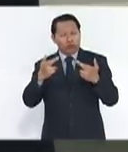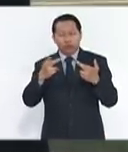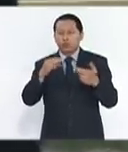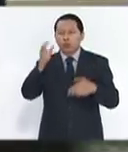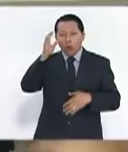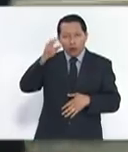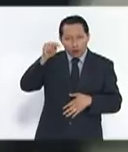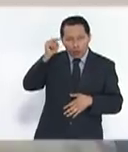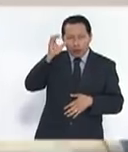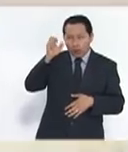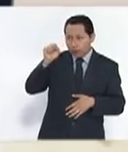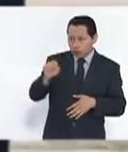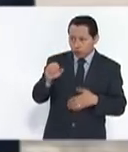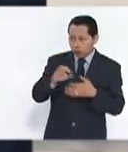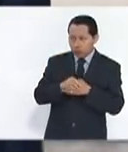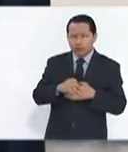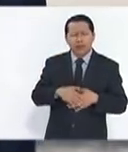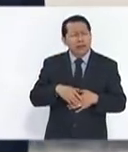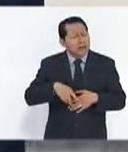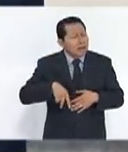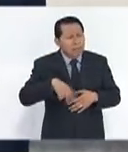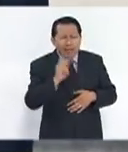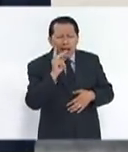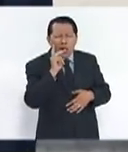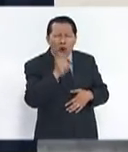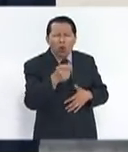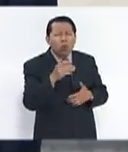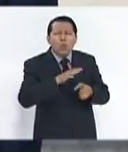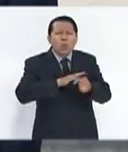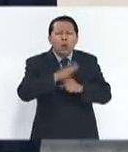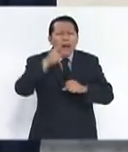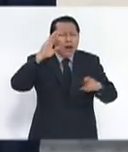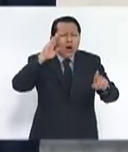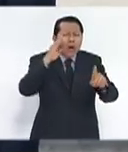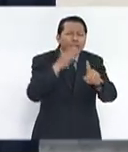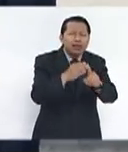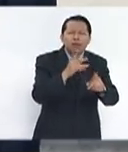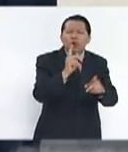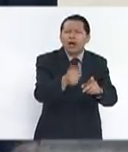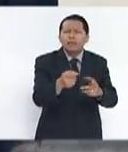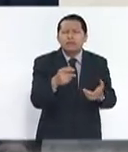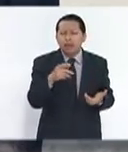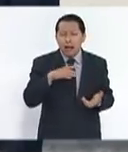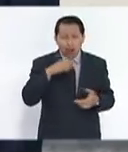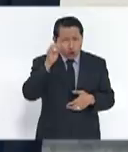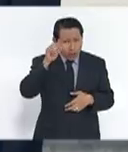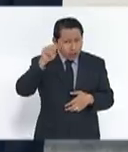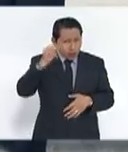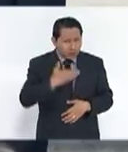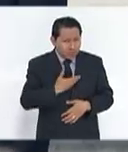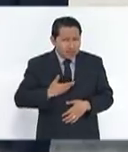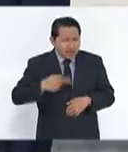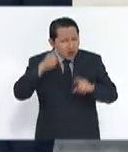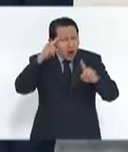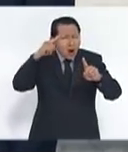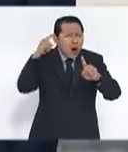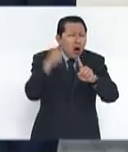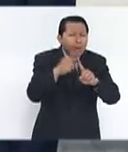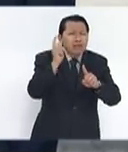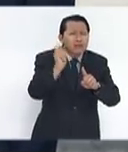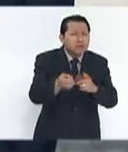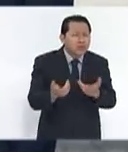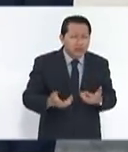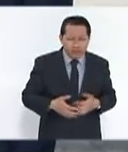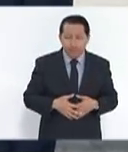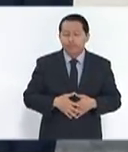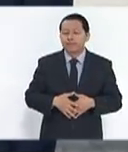Corea del Sur. ¿Pero qué busca Kim Jong-un? ¿Está muy mal Corea del Norte? ¿Qué es lo que realmente buscará con esta